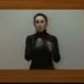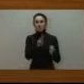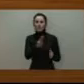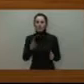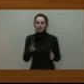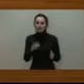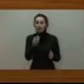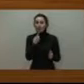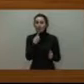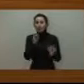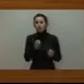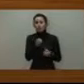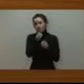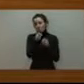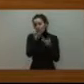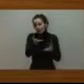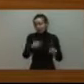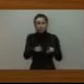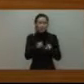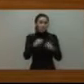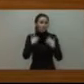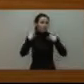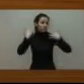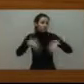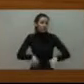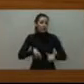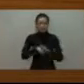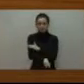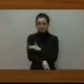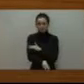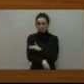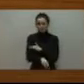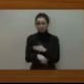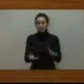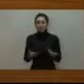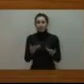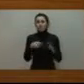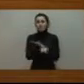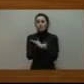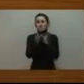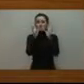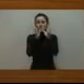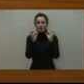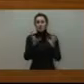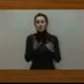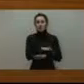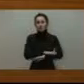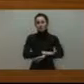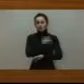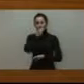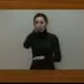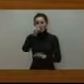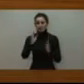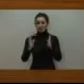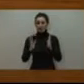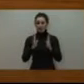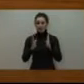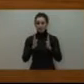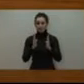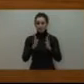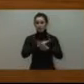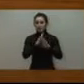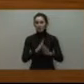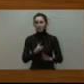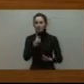calificamos este dato, bueno, pues como un fracaso en la gestión, como un fracaso en la gestión del Gobierno socialista en esta etapa, que merece